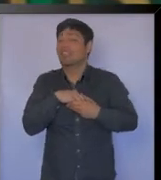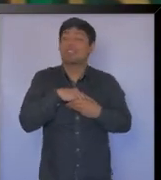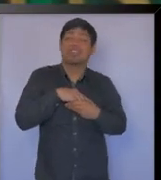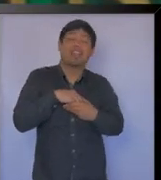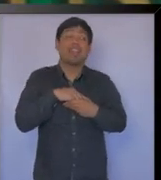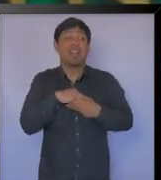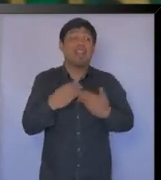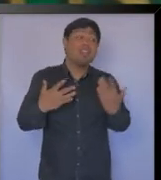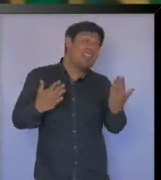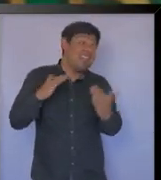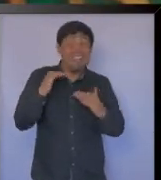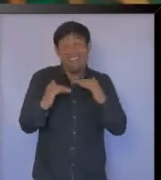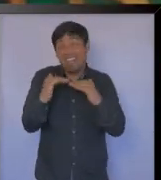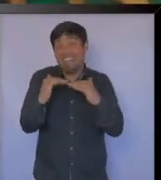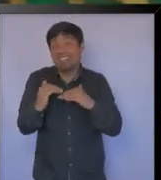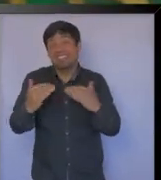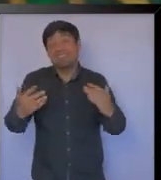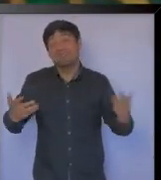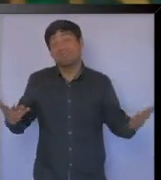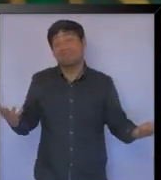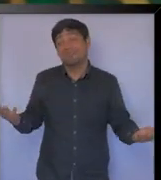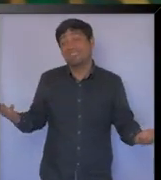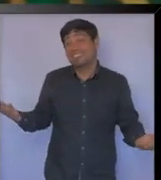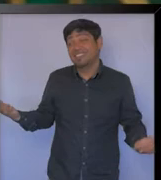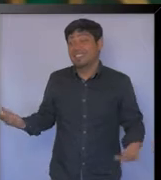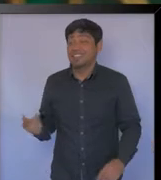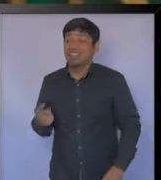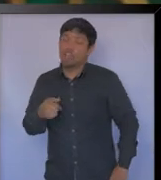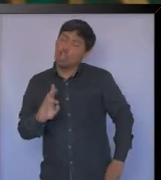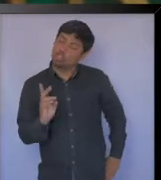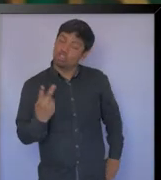esos momentos que eran solamente